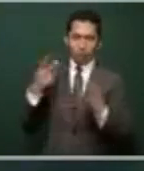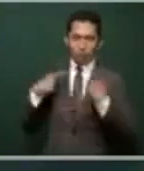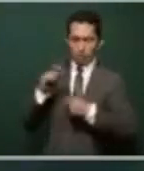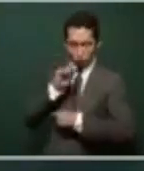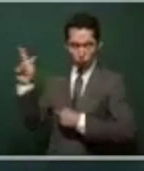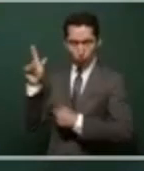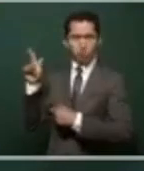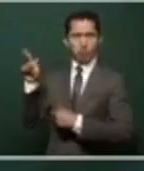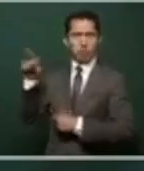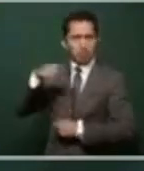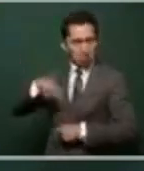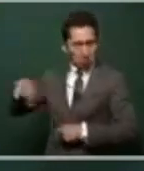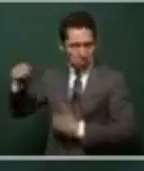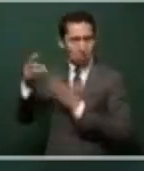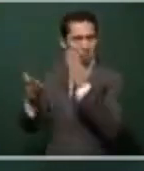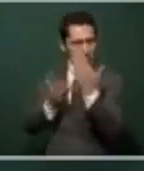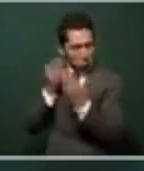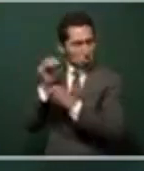los expertos,